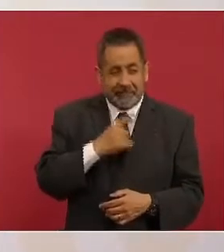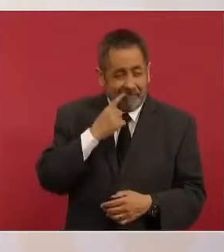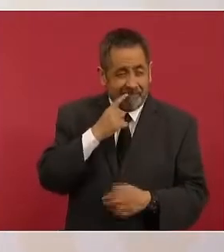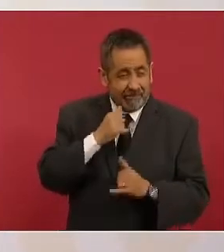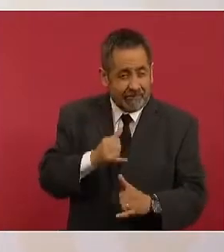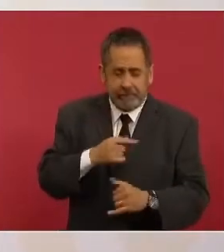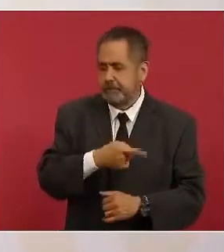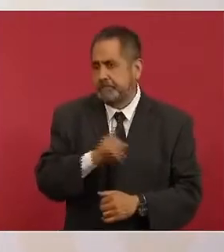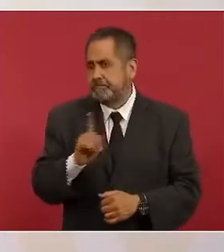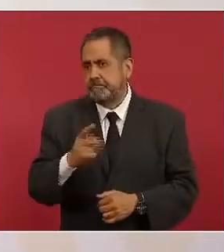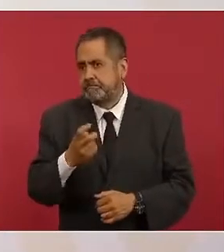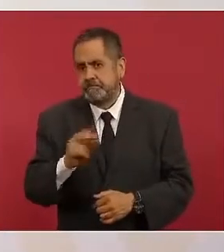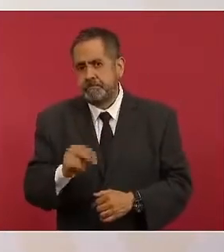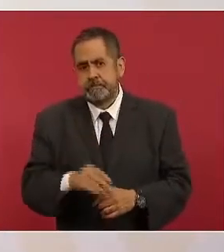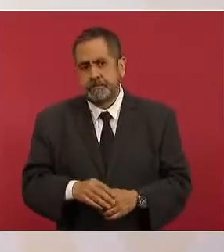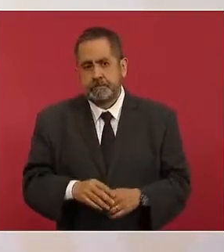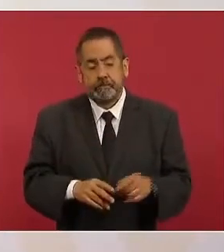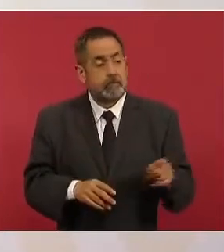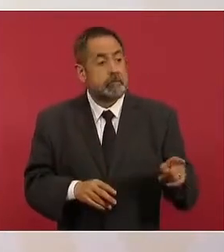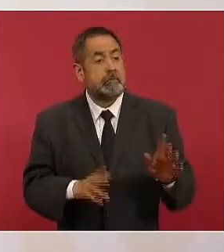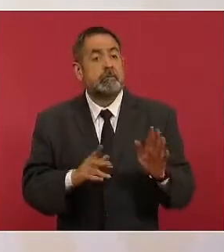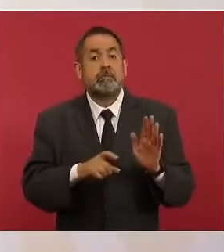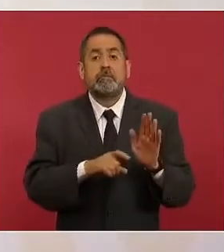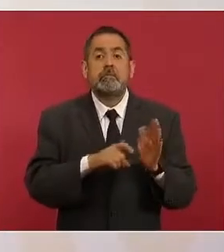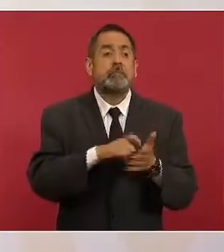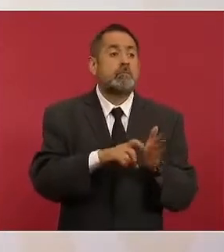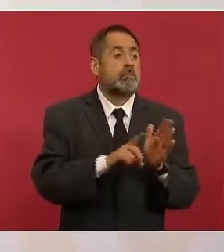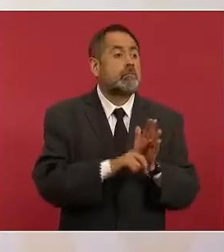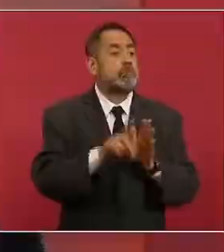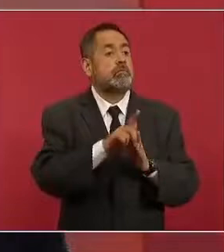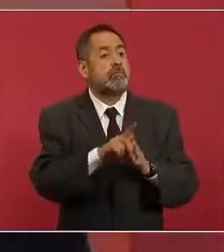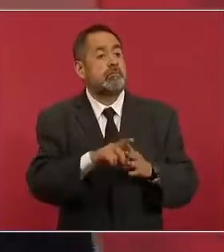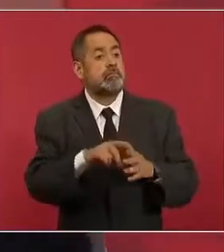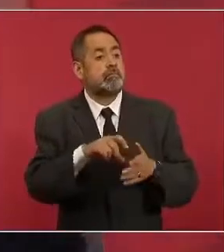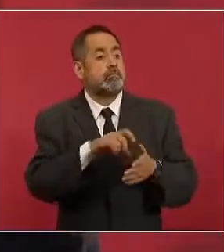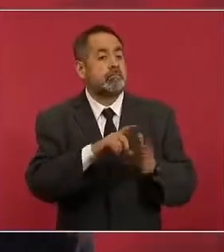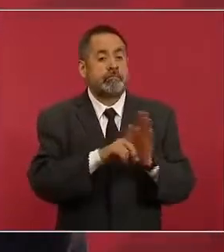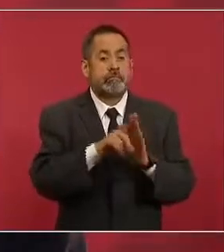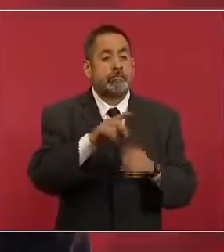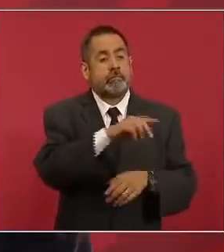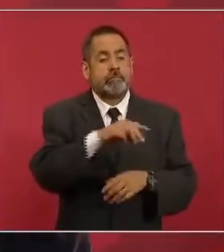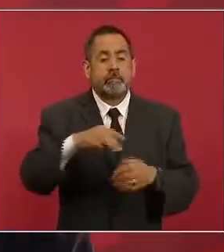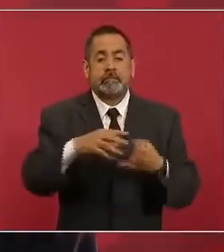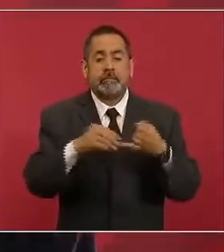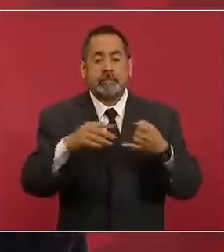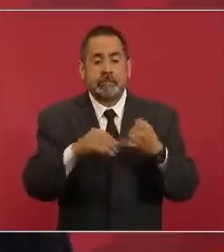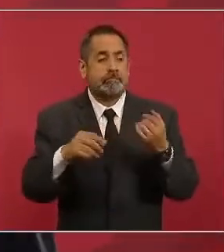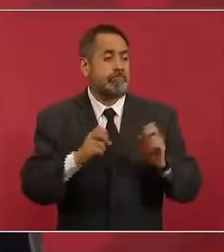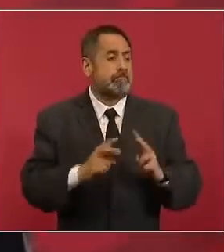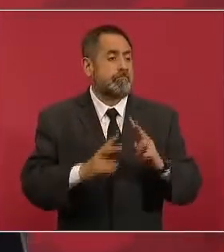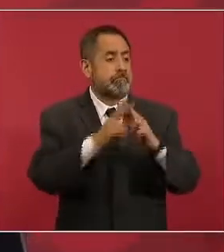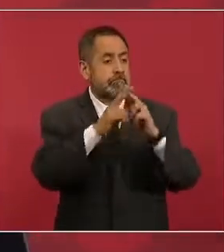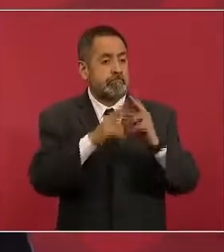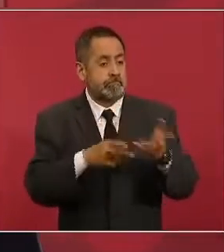ya tiene departamento en Miami. en París,